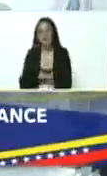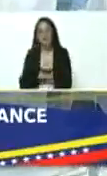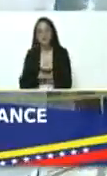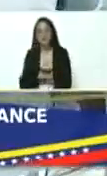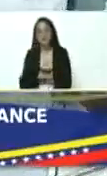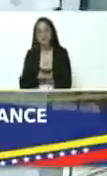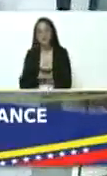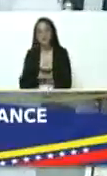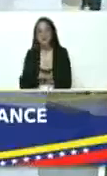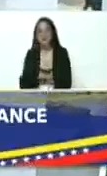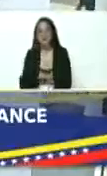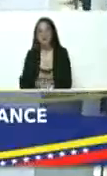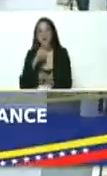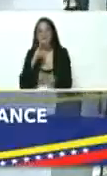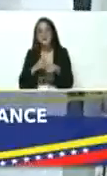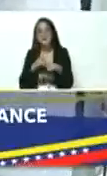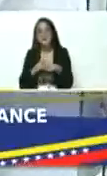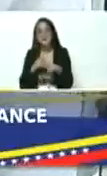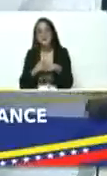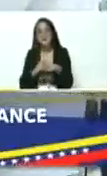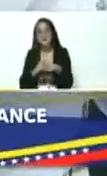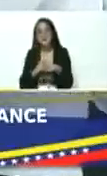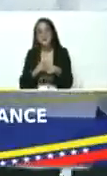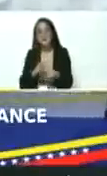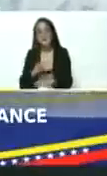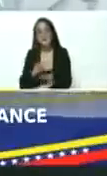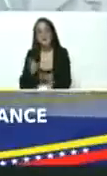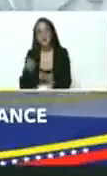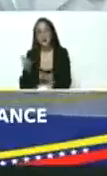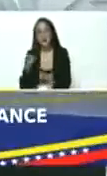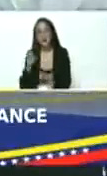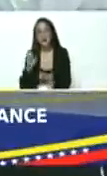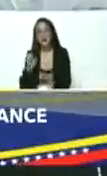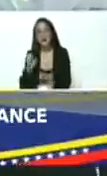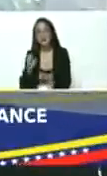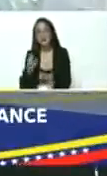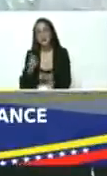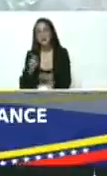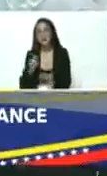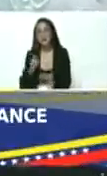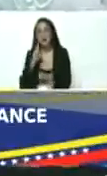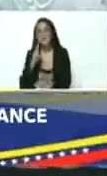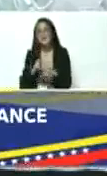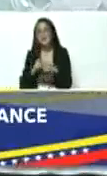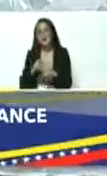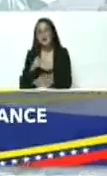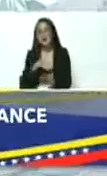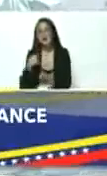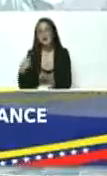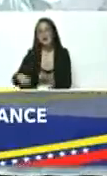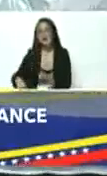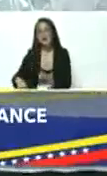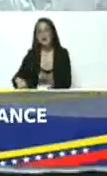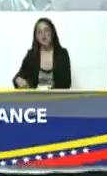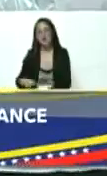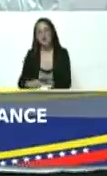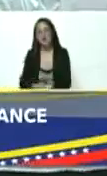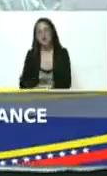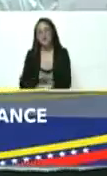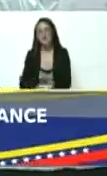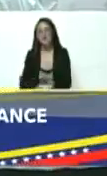G. Ese apellido, G. ¿Viene de qué? ¿De dónde? No, se dice que es un apellido chino, pero... Ah, porque es